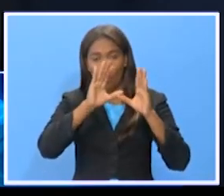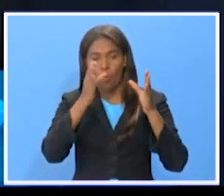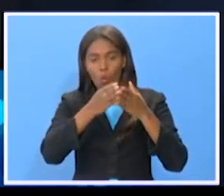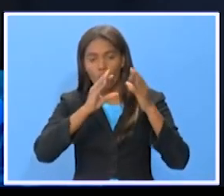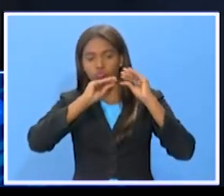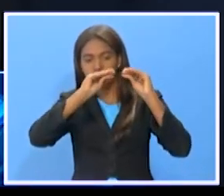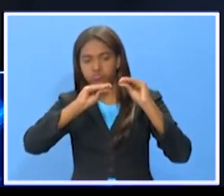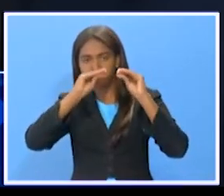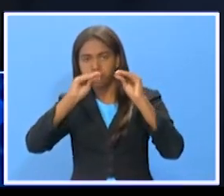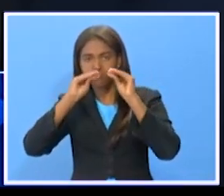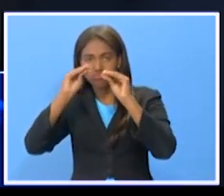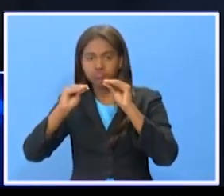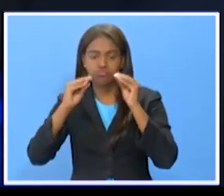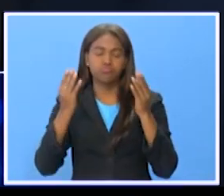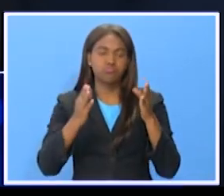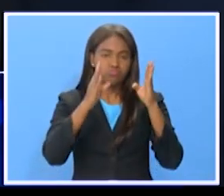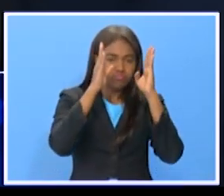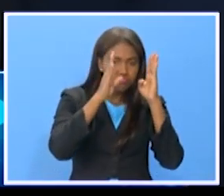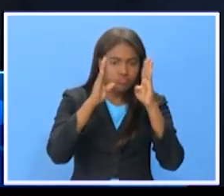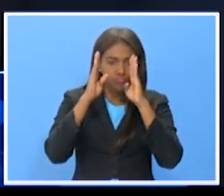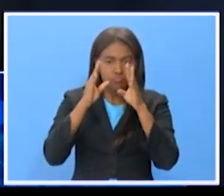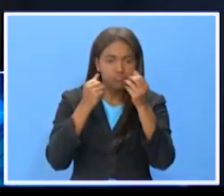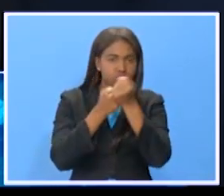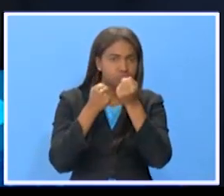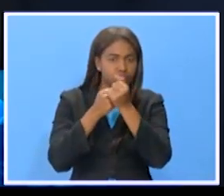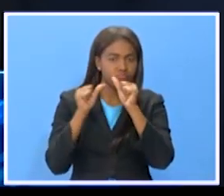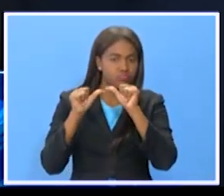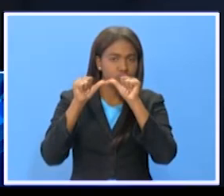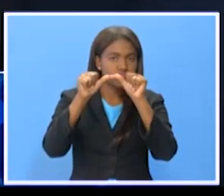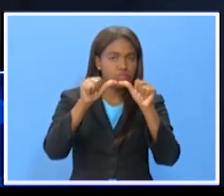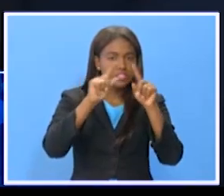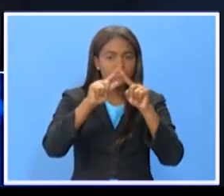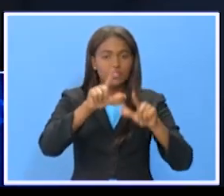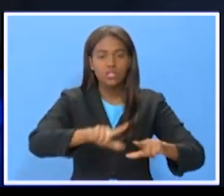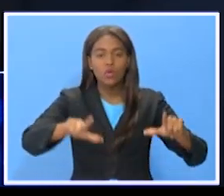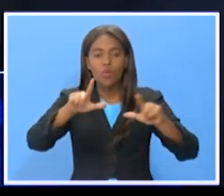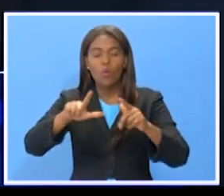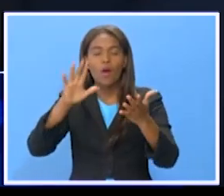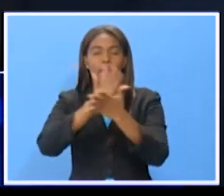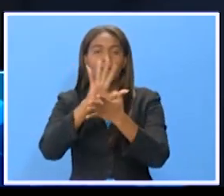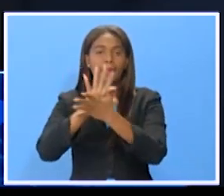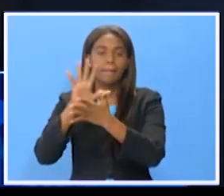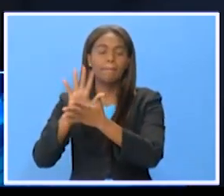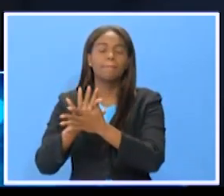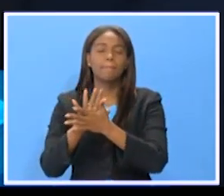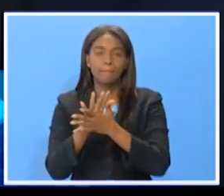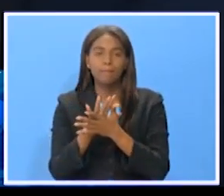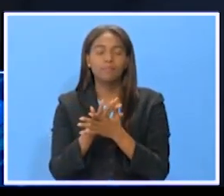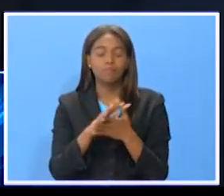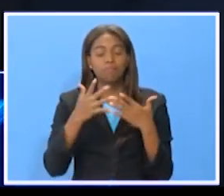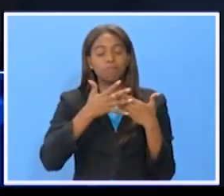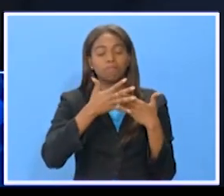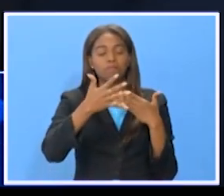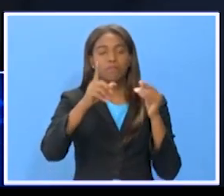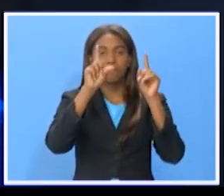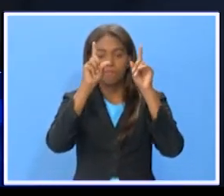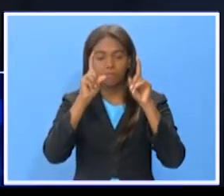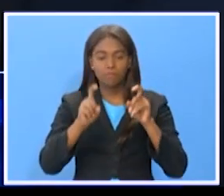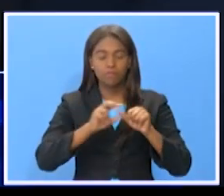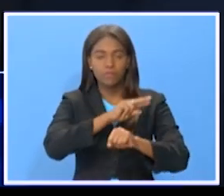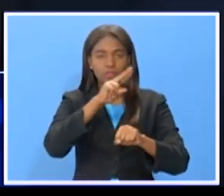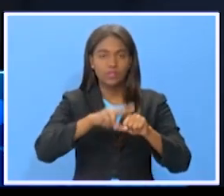la asistencia permanente a los centros educativos, amerita entonces que las pruebas